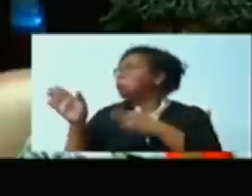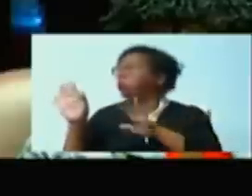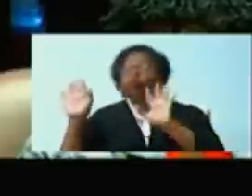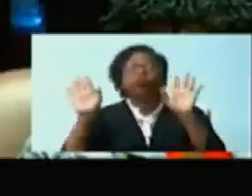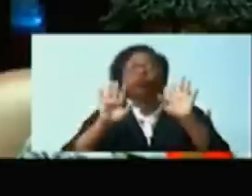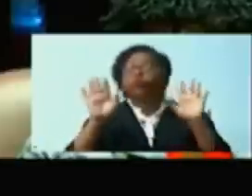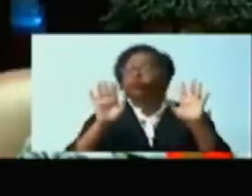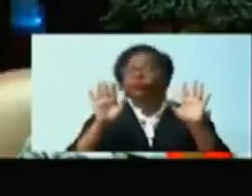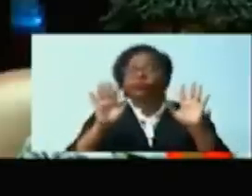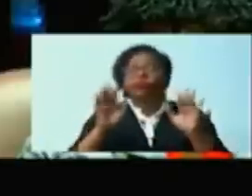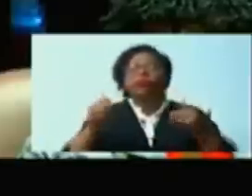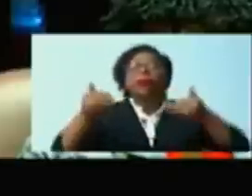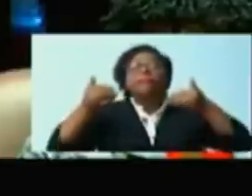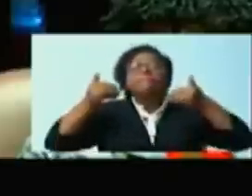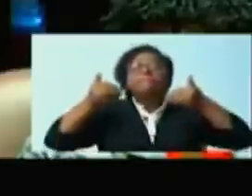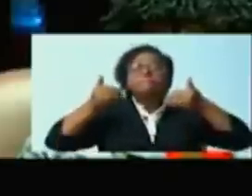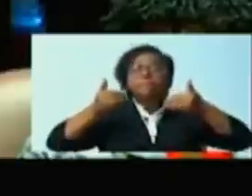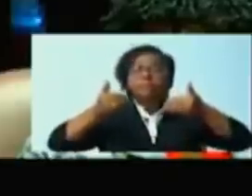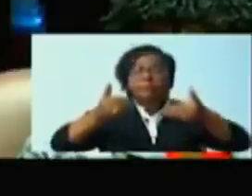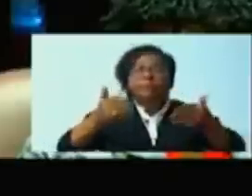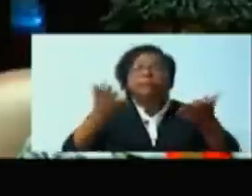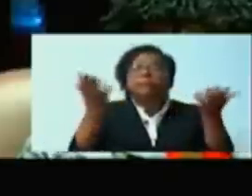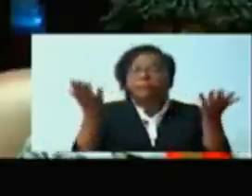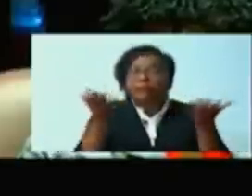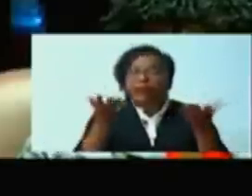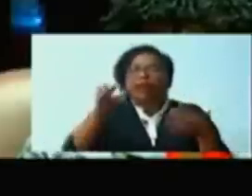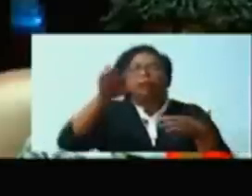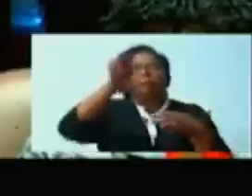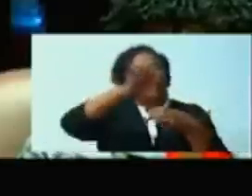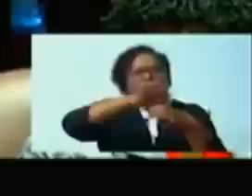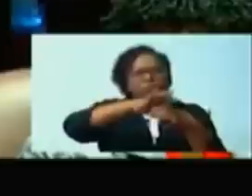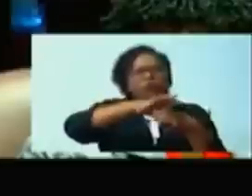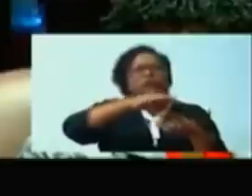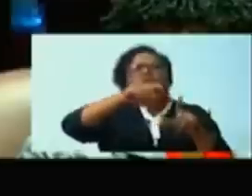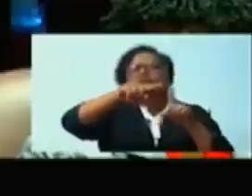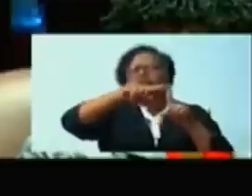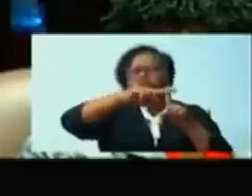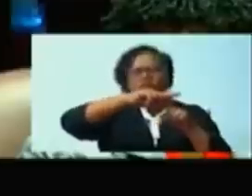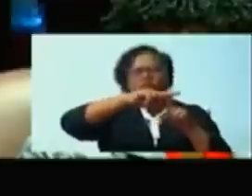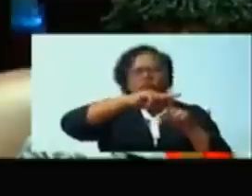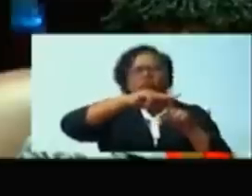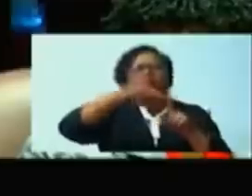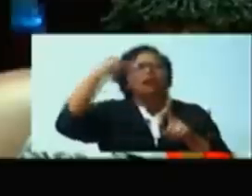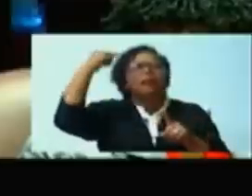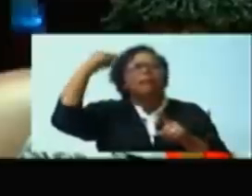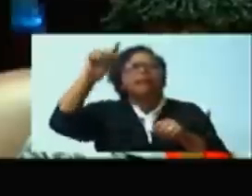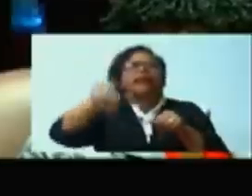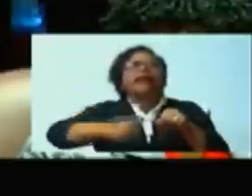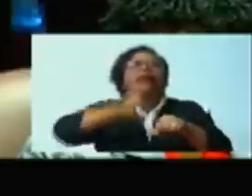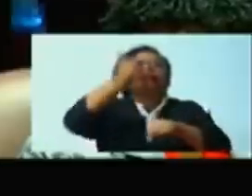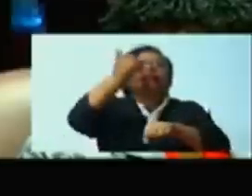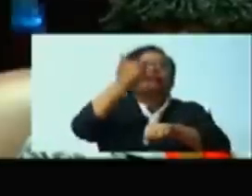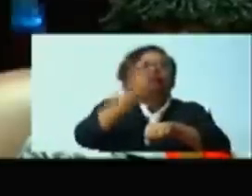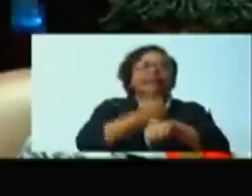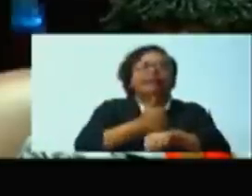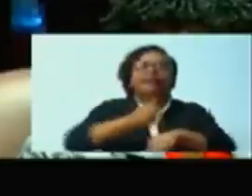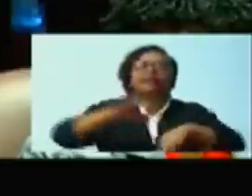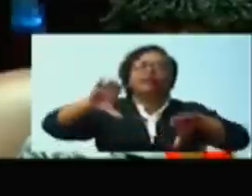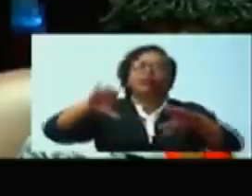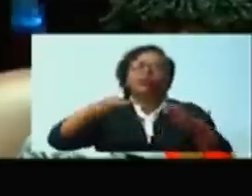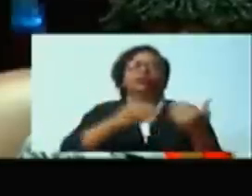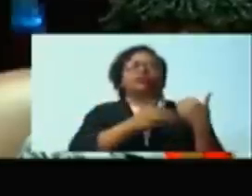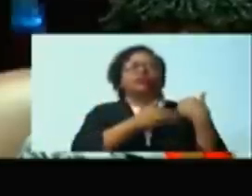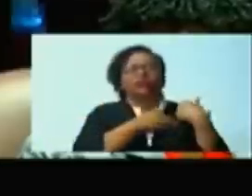tanto le pedimos el voto favorable a los colegas para que se conforme esta comisión especial es que hagamos una investigación una investigación que puede ser objetiva